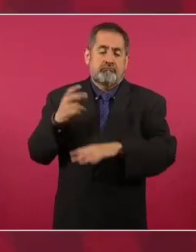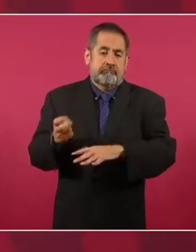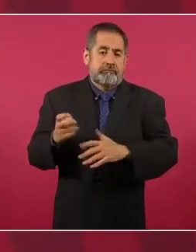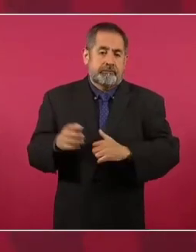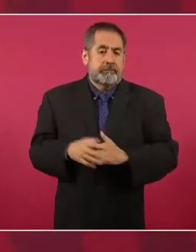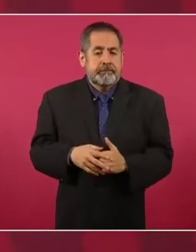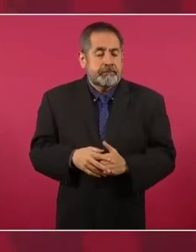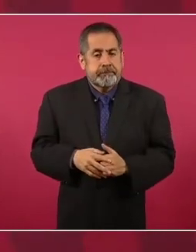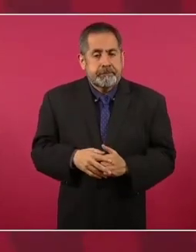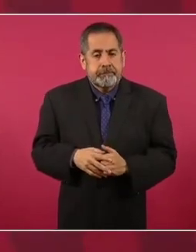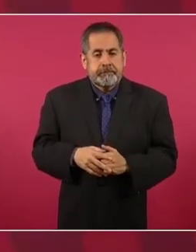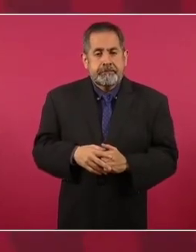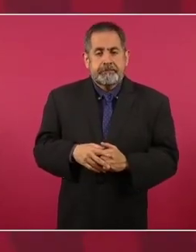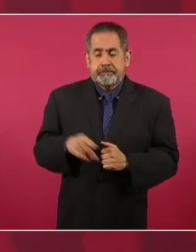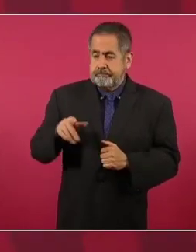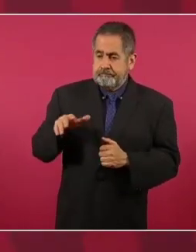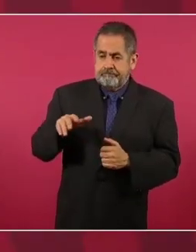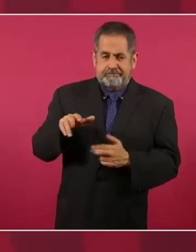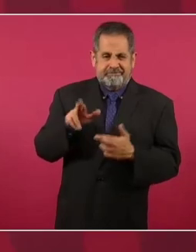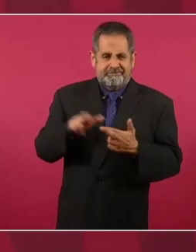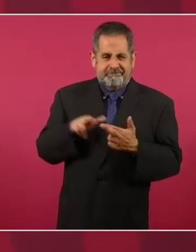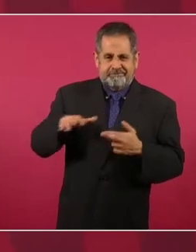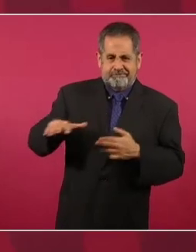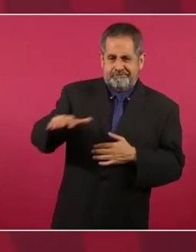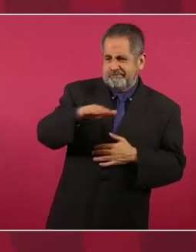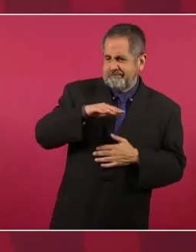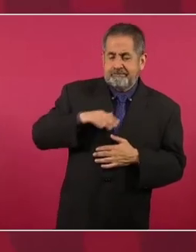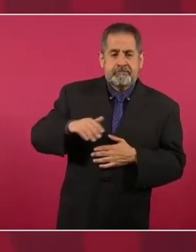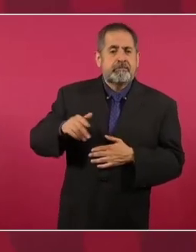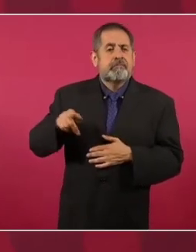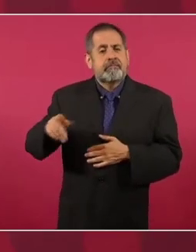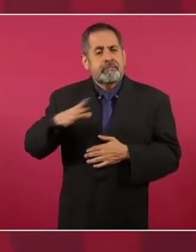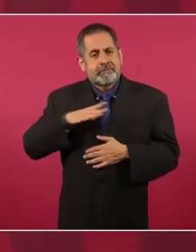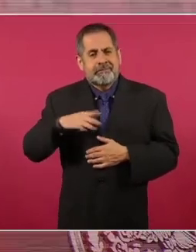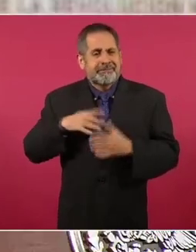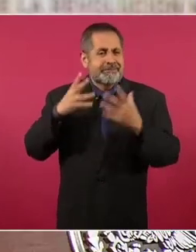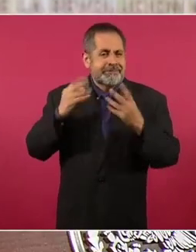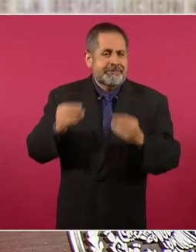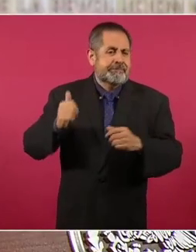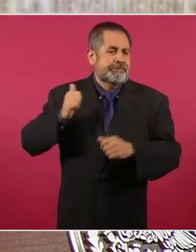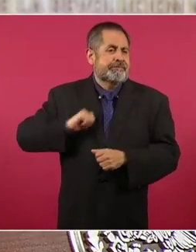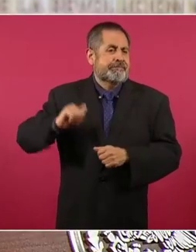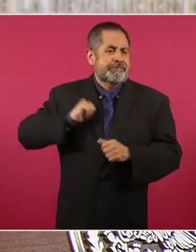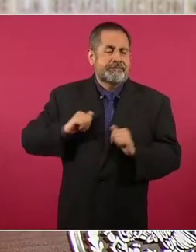Es una región arqueológica también